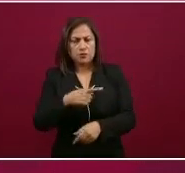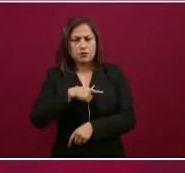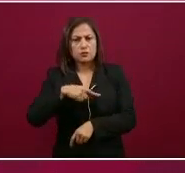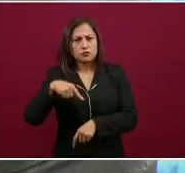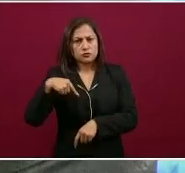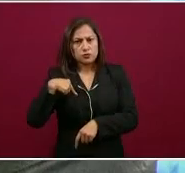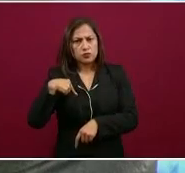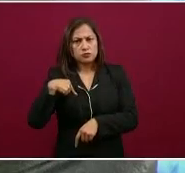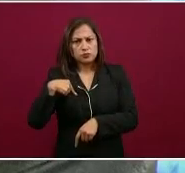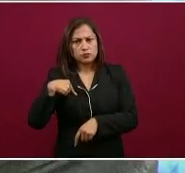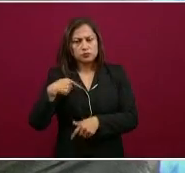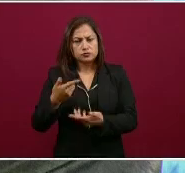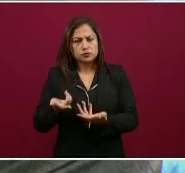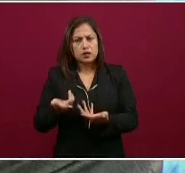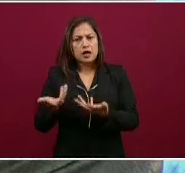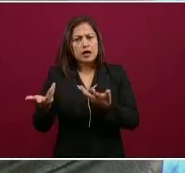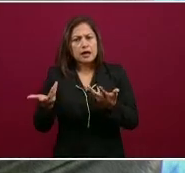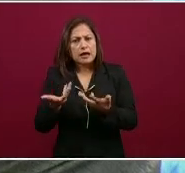en el